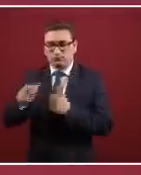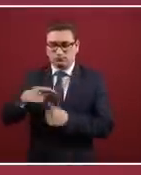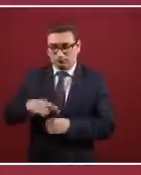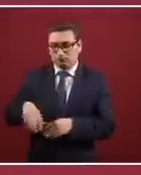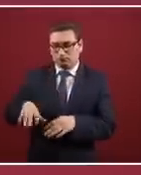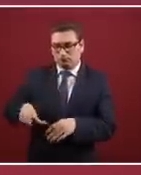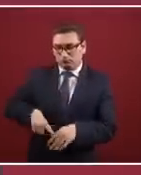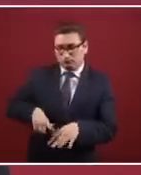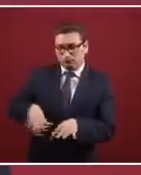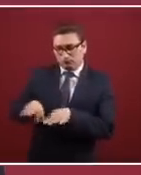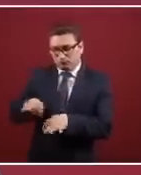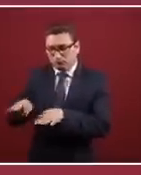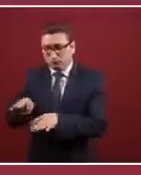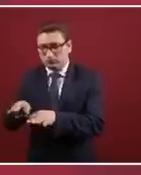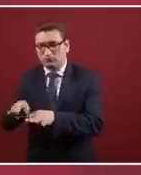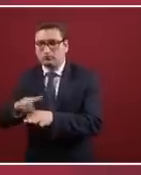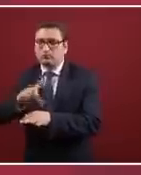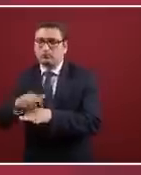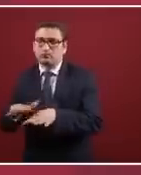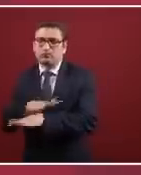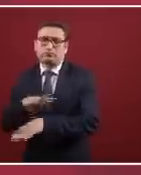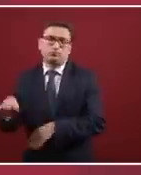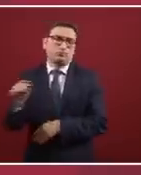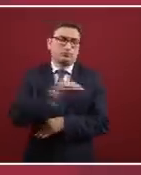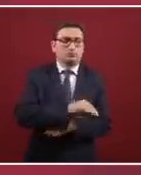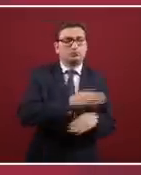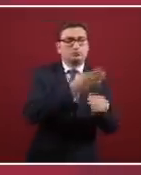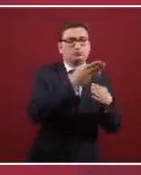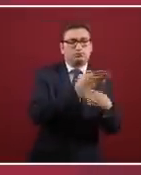a bancos privados.